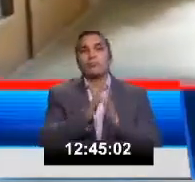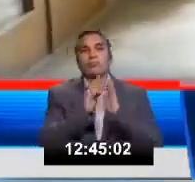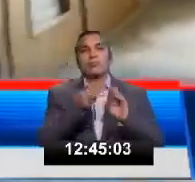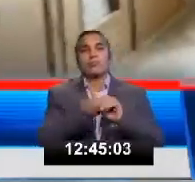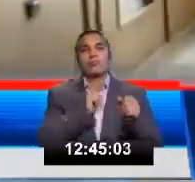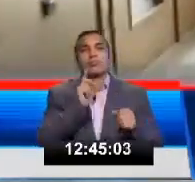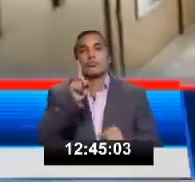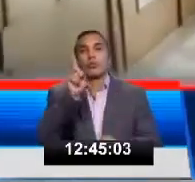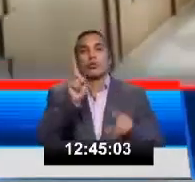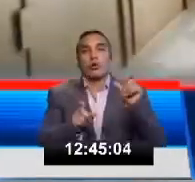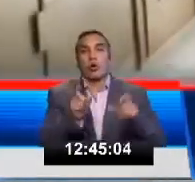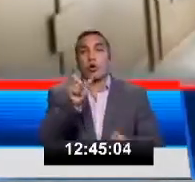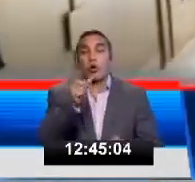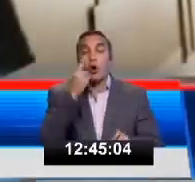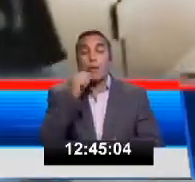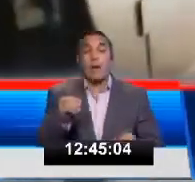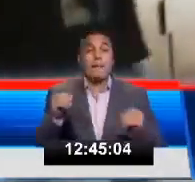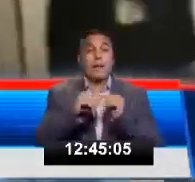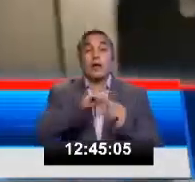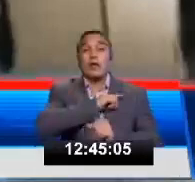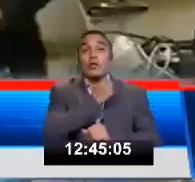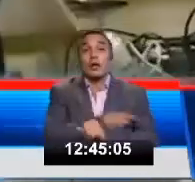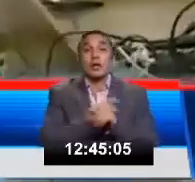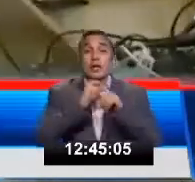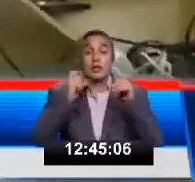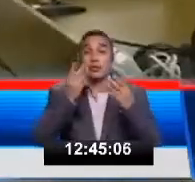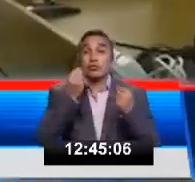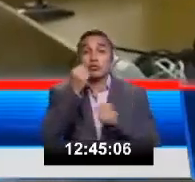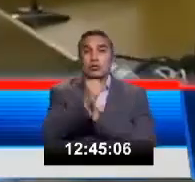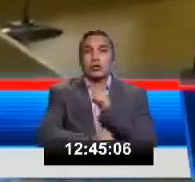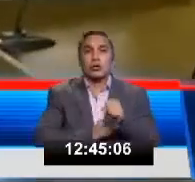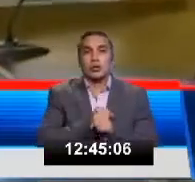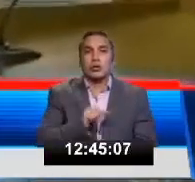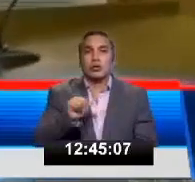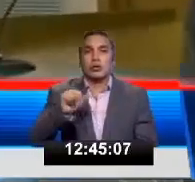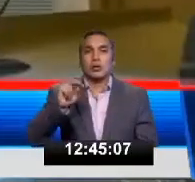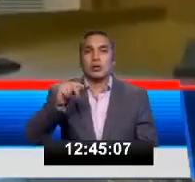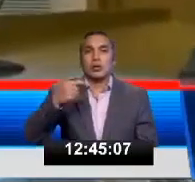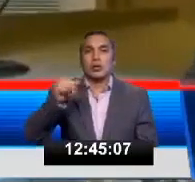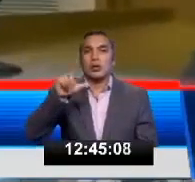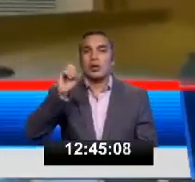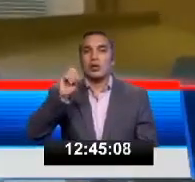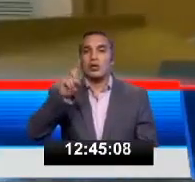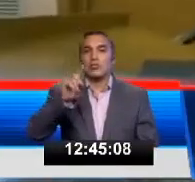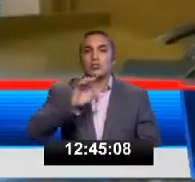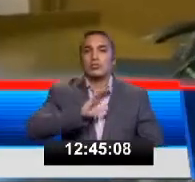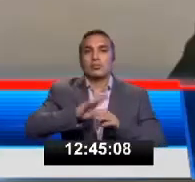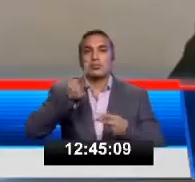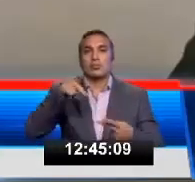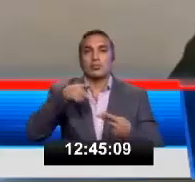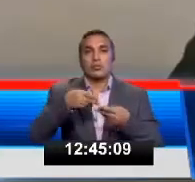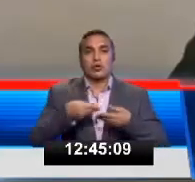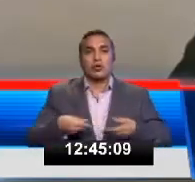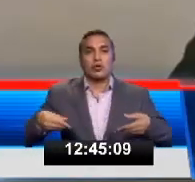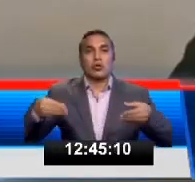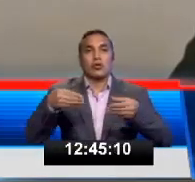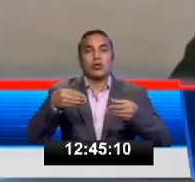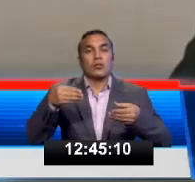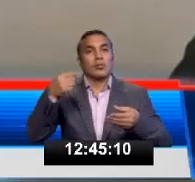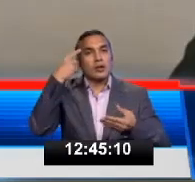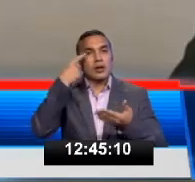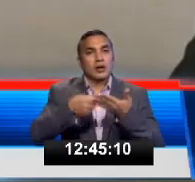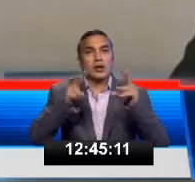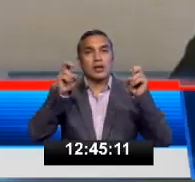la renuncia a uno de los hombres más poderosos de la curia durante años angelo bellucci quien dejará de ser prefecto de la congregación para las